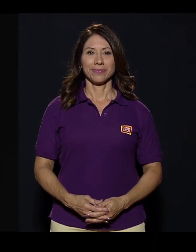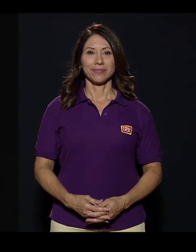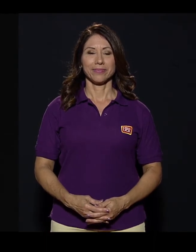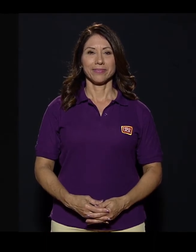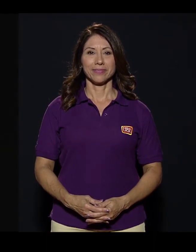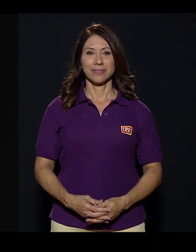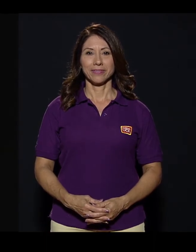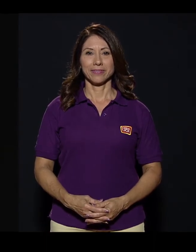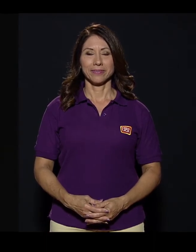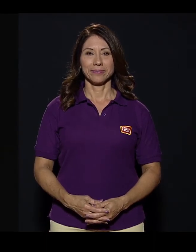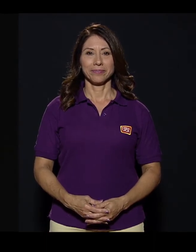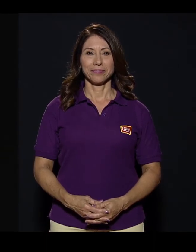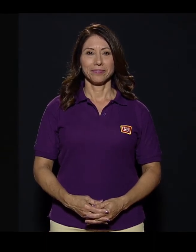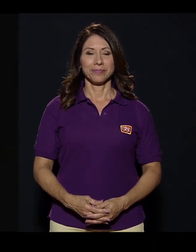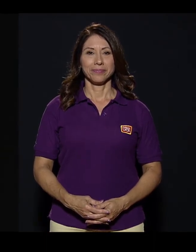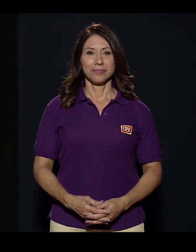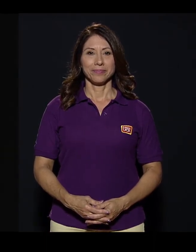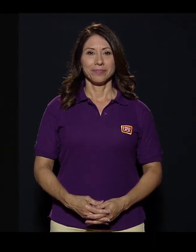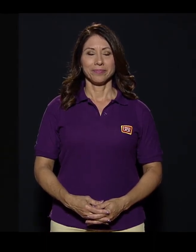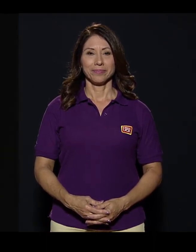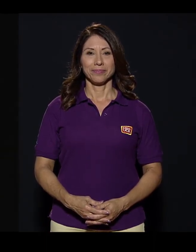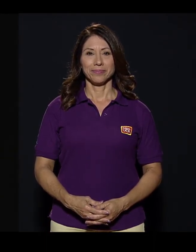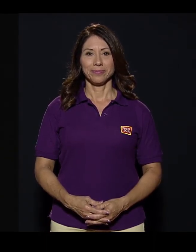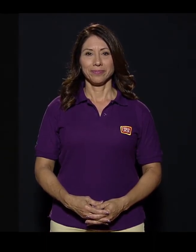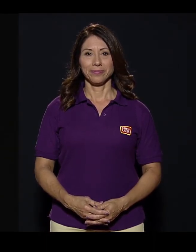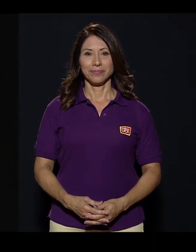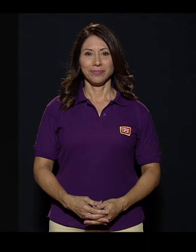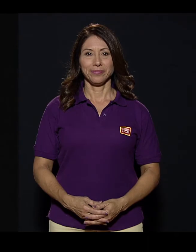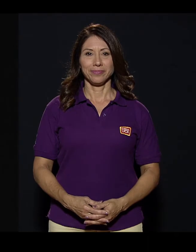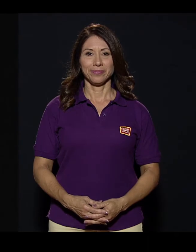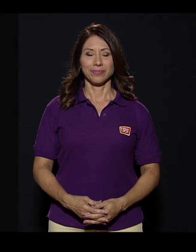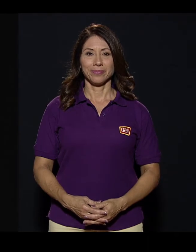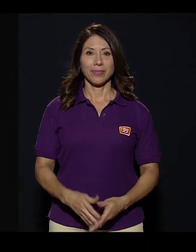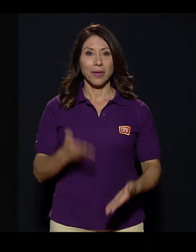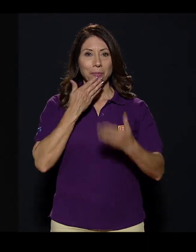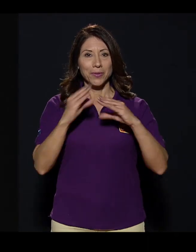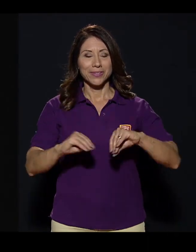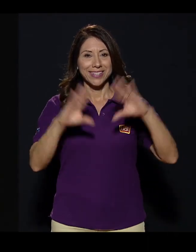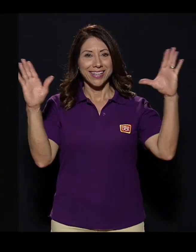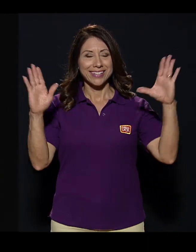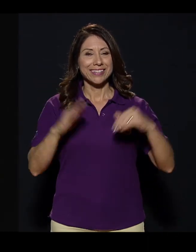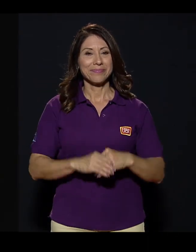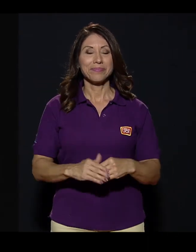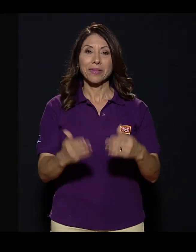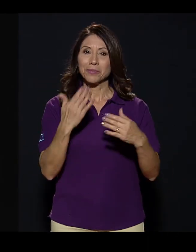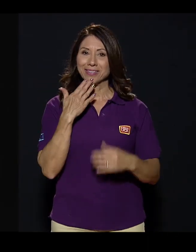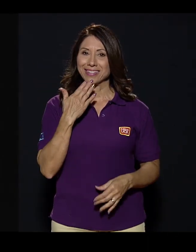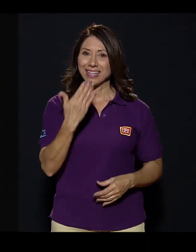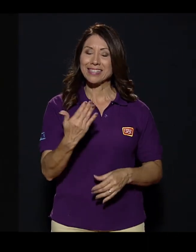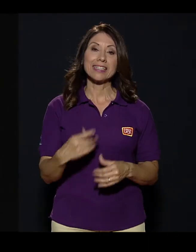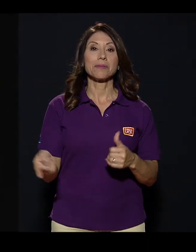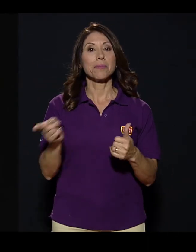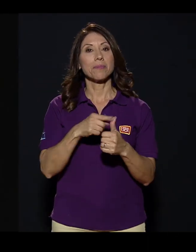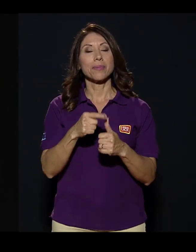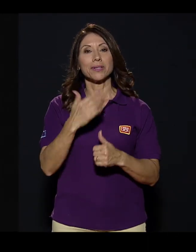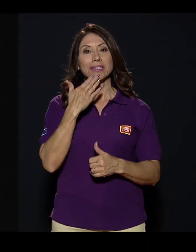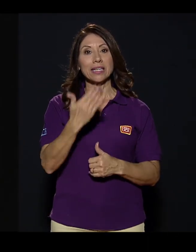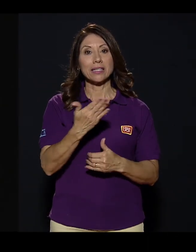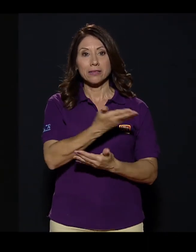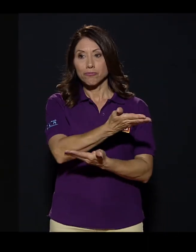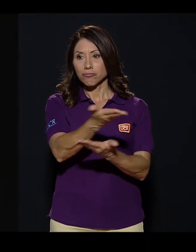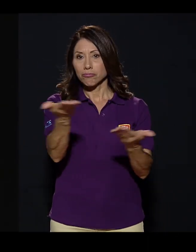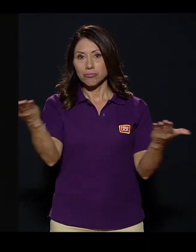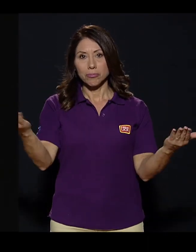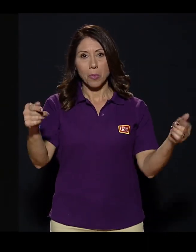Muchas gracias primero a los presentes por estar aquí el día de hoy, acompañarnos en este momento para hablar del deporte